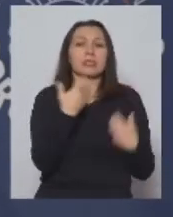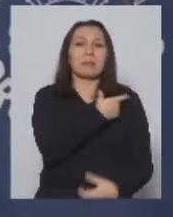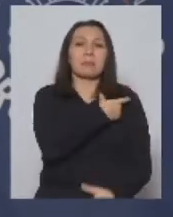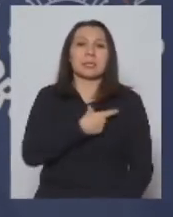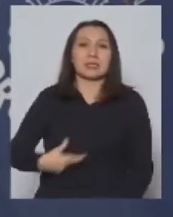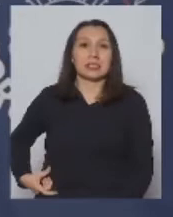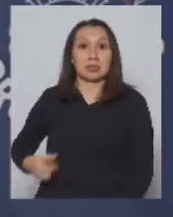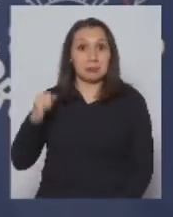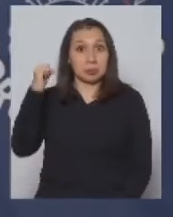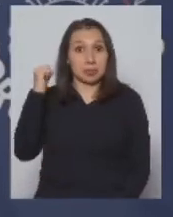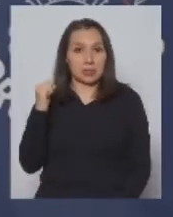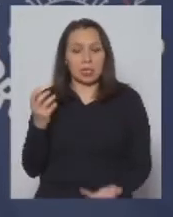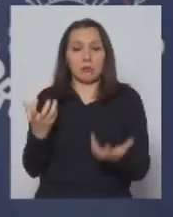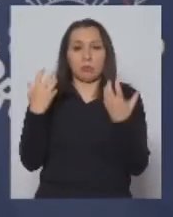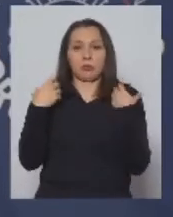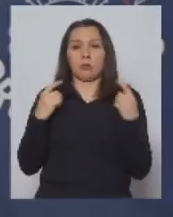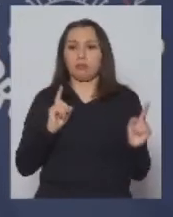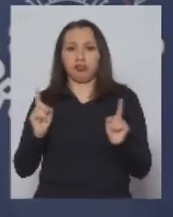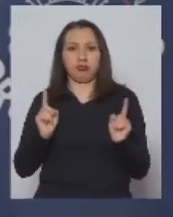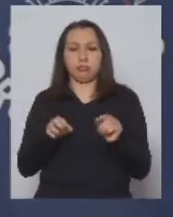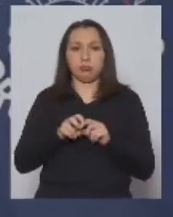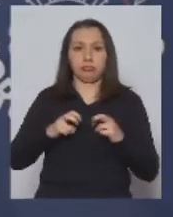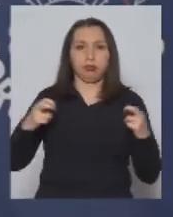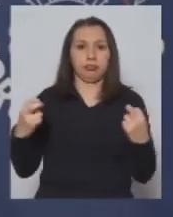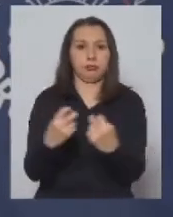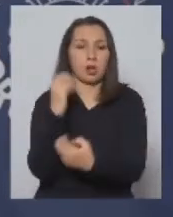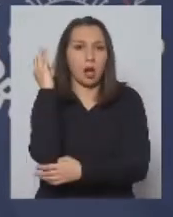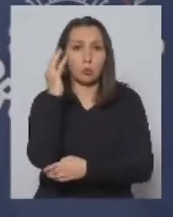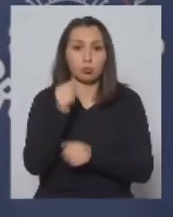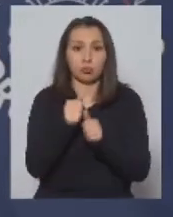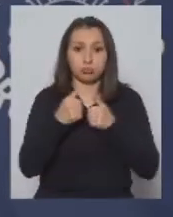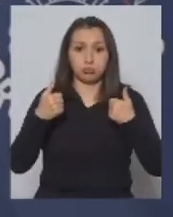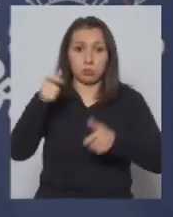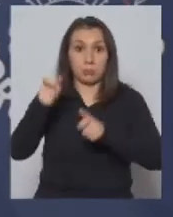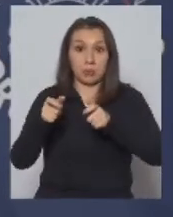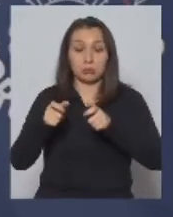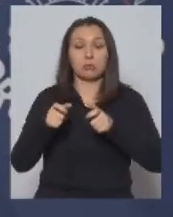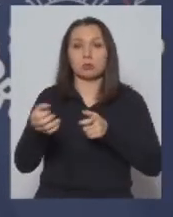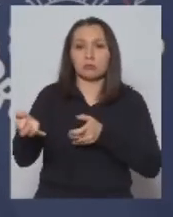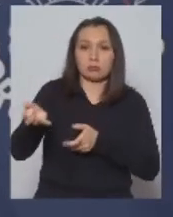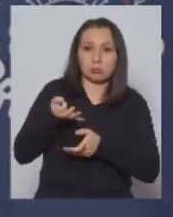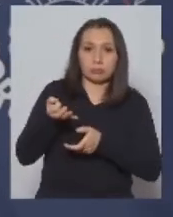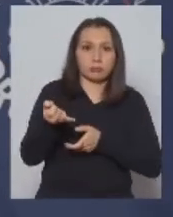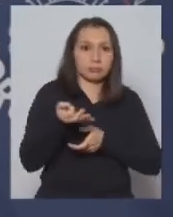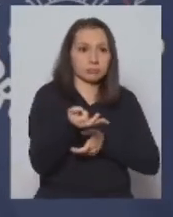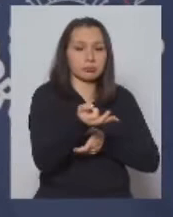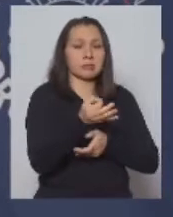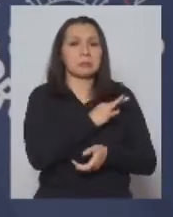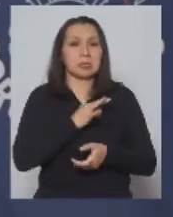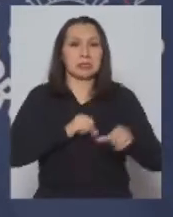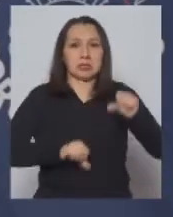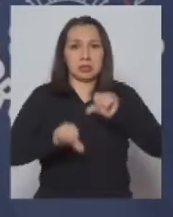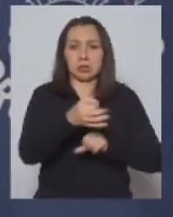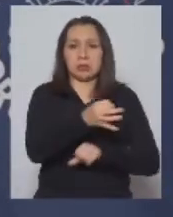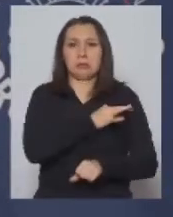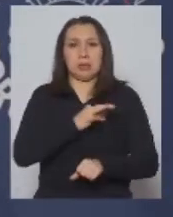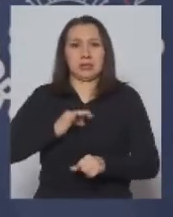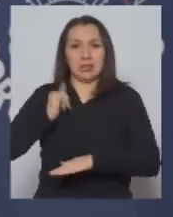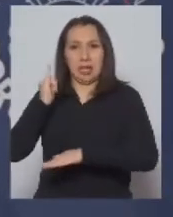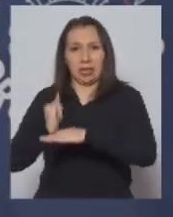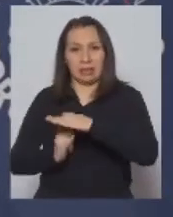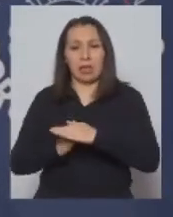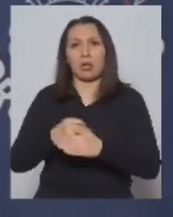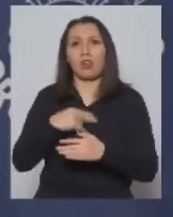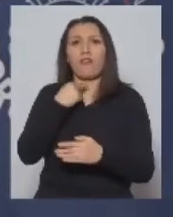Excelencia don Sebastián Piñera, y donde todas las personas dan antecedentes: Ministerio de Ciencia, Ministerio de Interior,